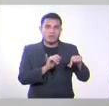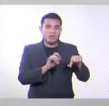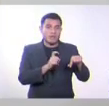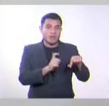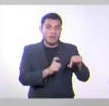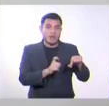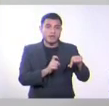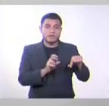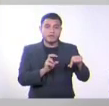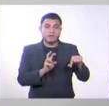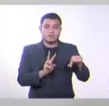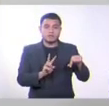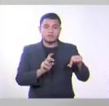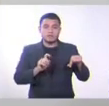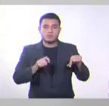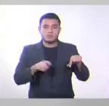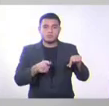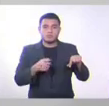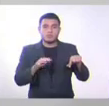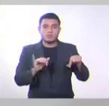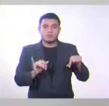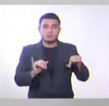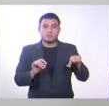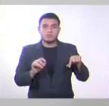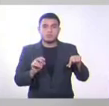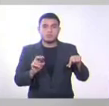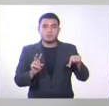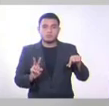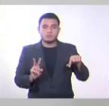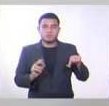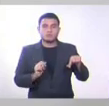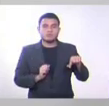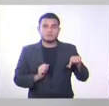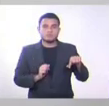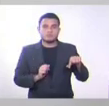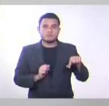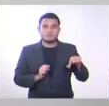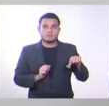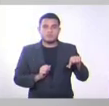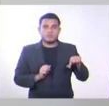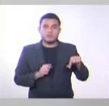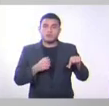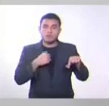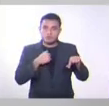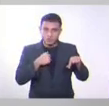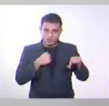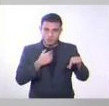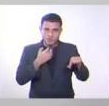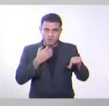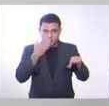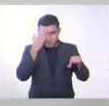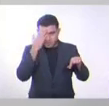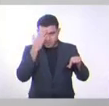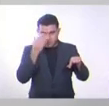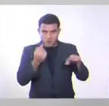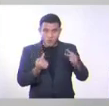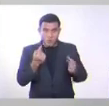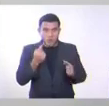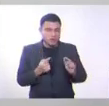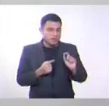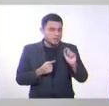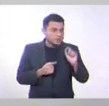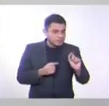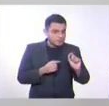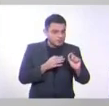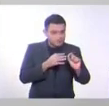Tiene coordenadas x2 y 2. Yo quiero saber cuál es la distancia